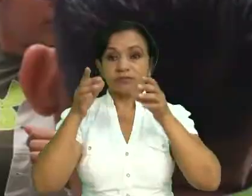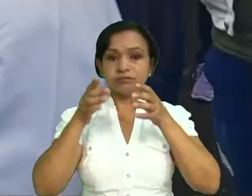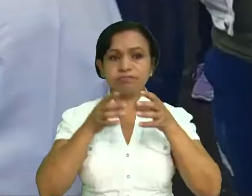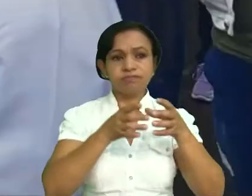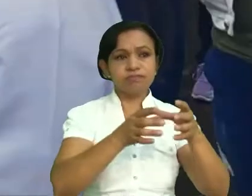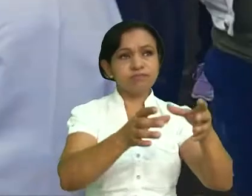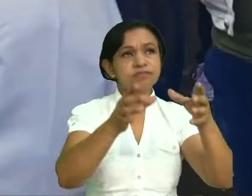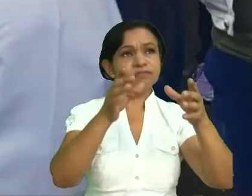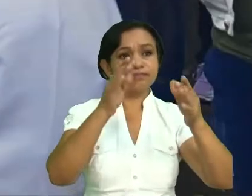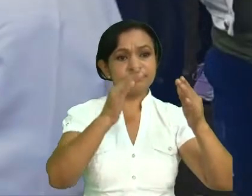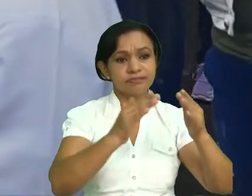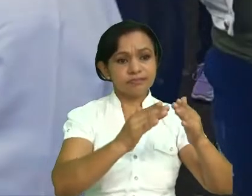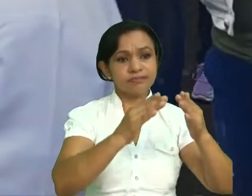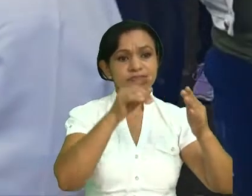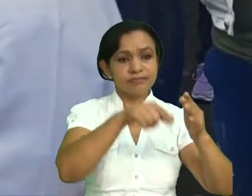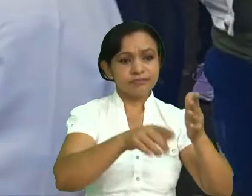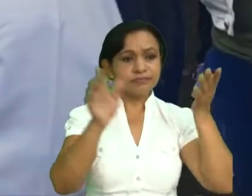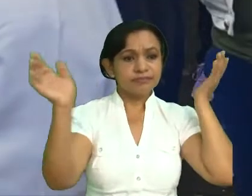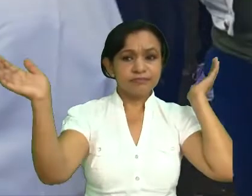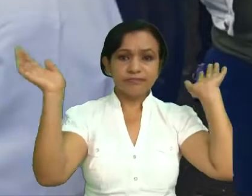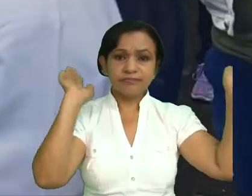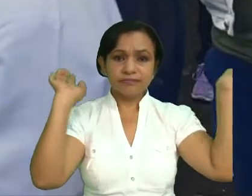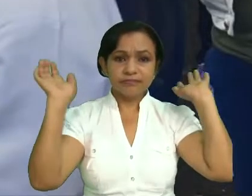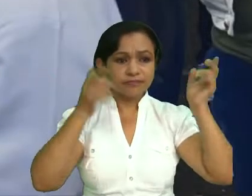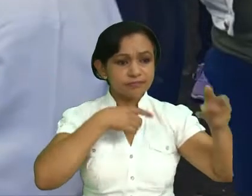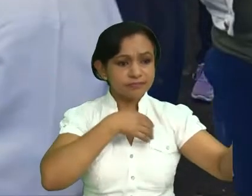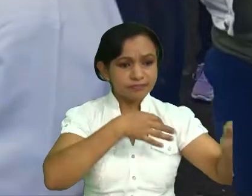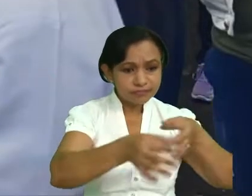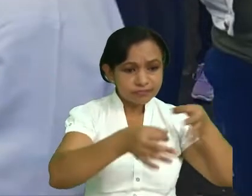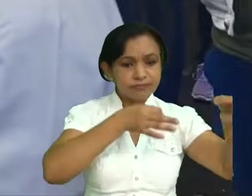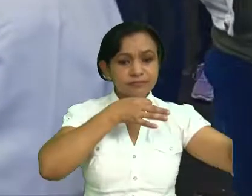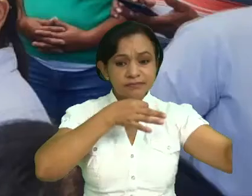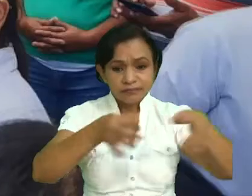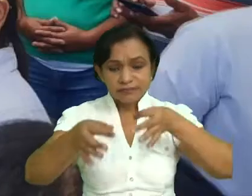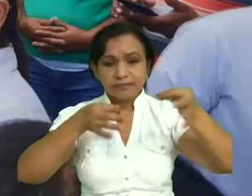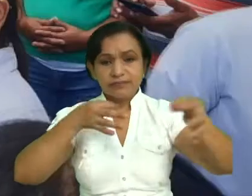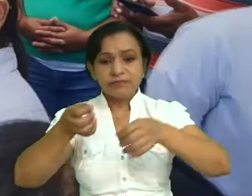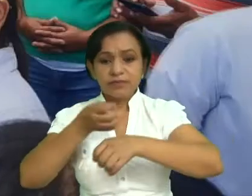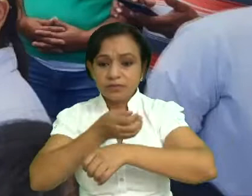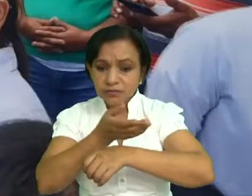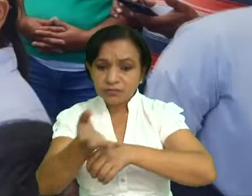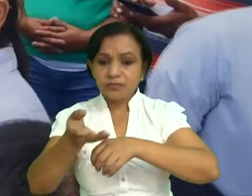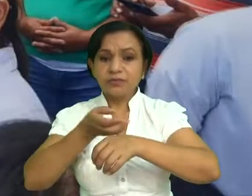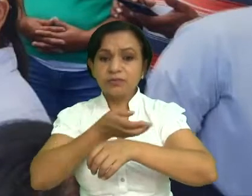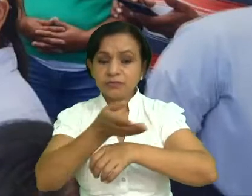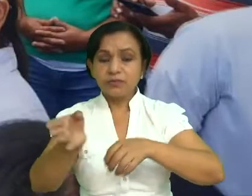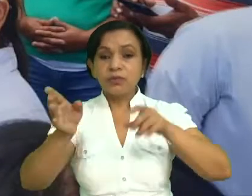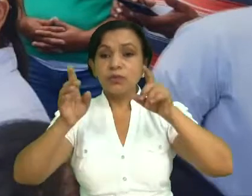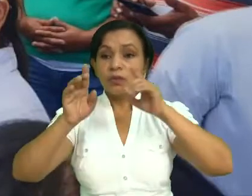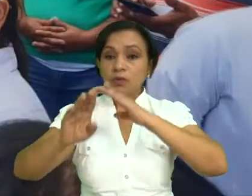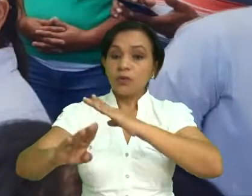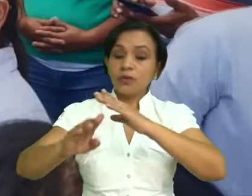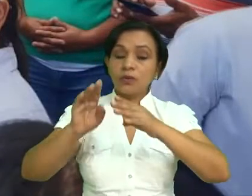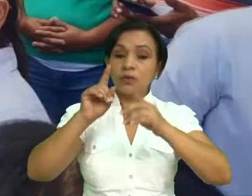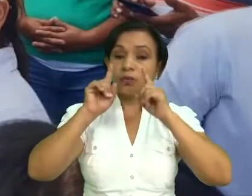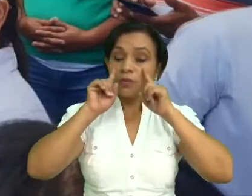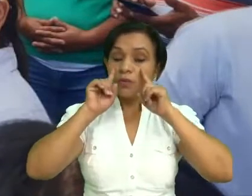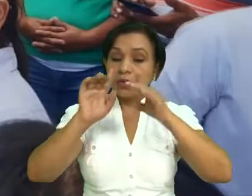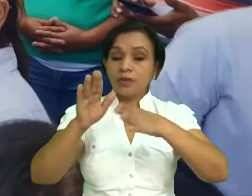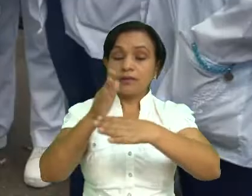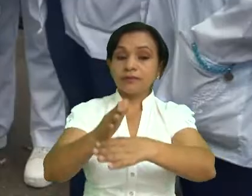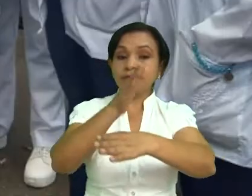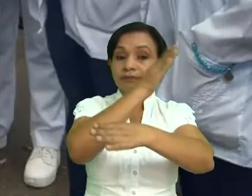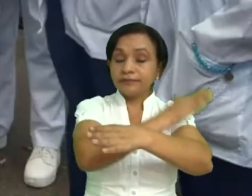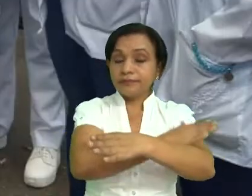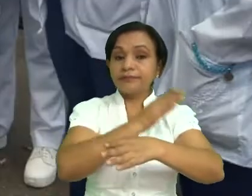de tramo en tramo sensibilizando y dando a conocer las medidas de prevención, ¿verdad?, que responsablemente